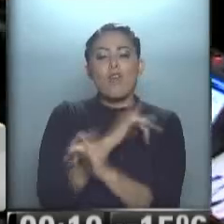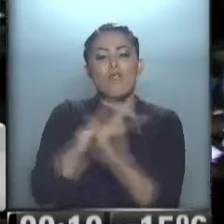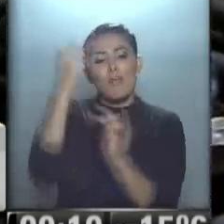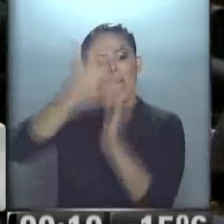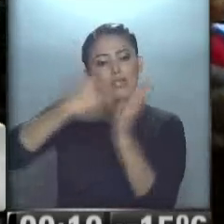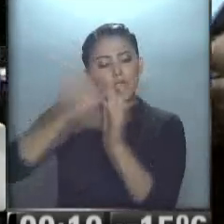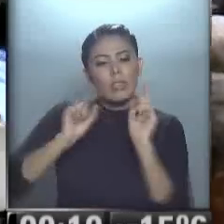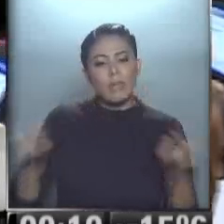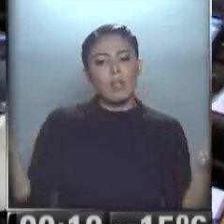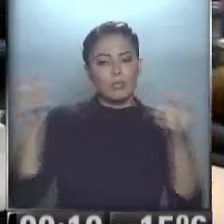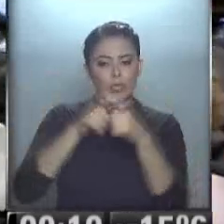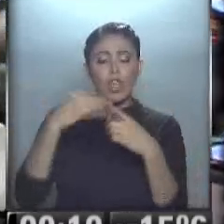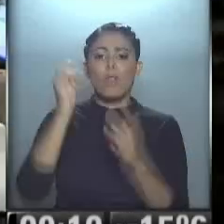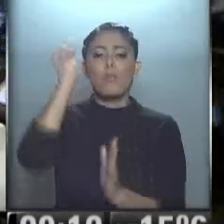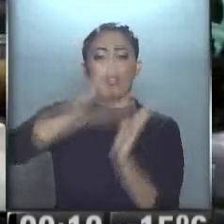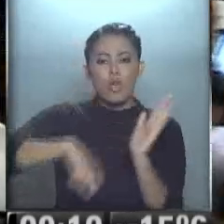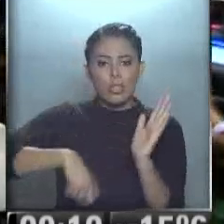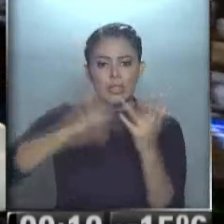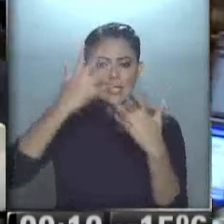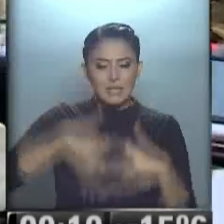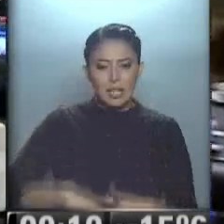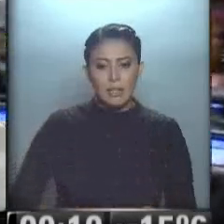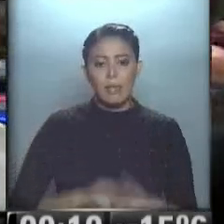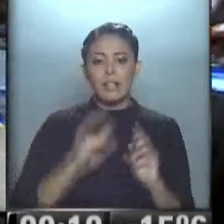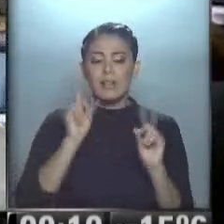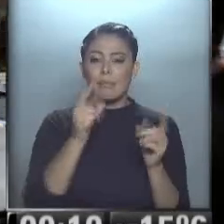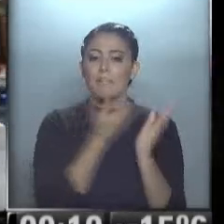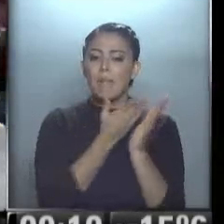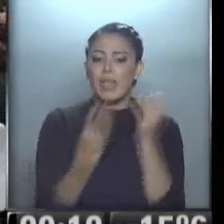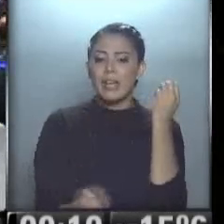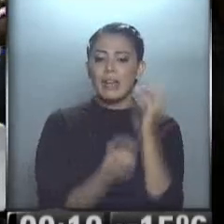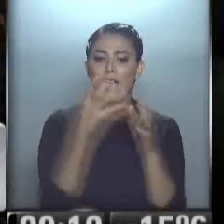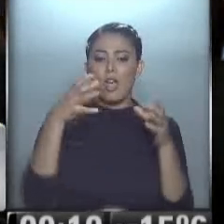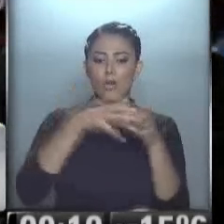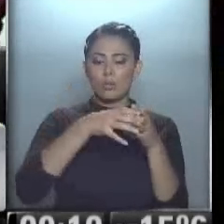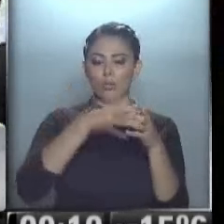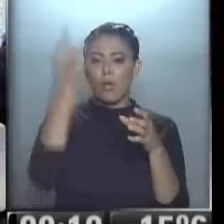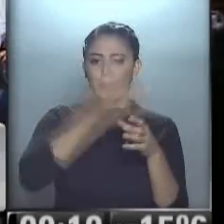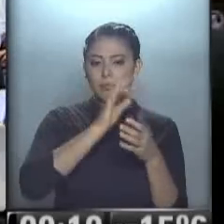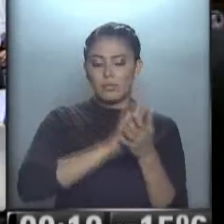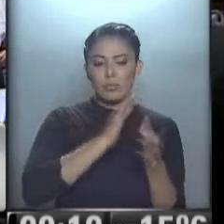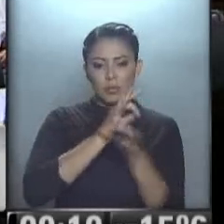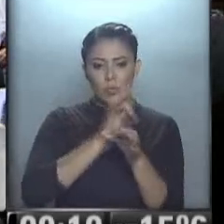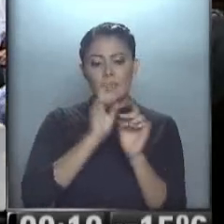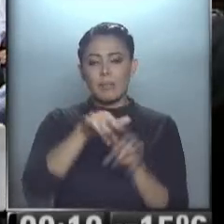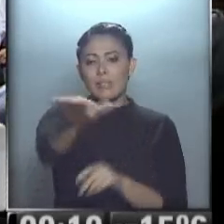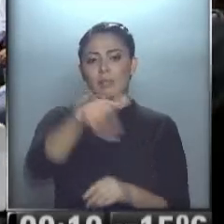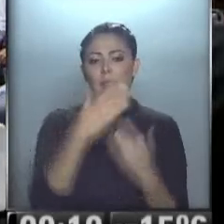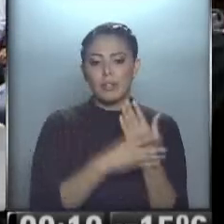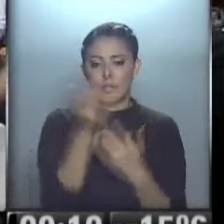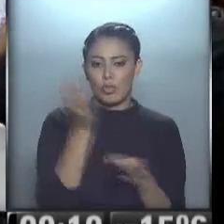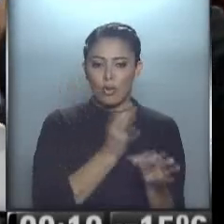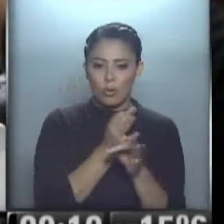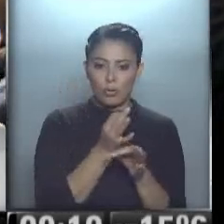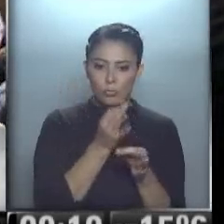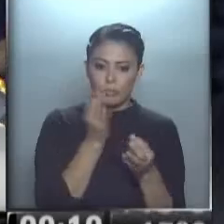una auditoría de la contratación del sistema la creación de una comisión de infraestructura escolar y la citación al ministro de Educación Esteban bullrich lejos